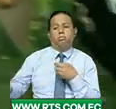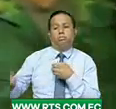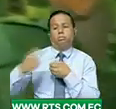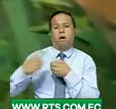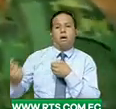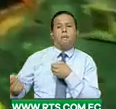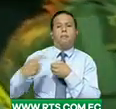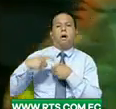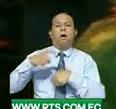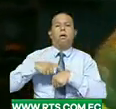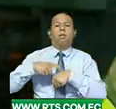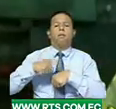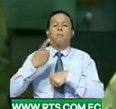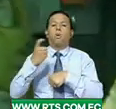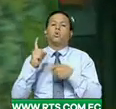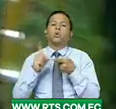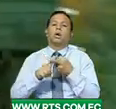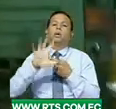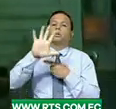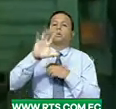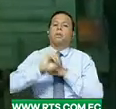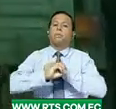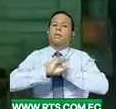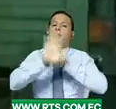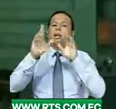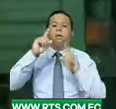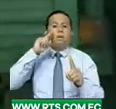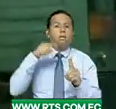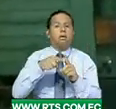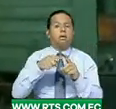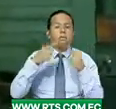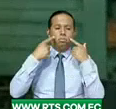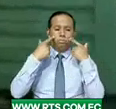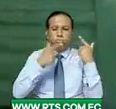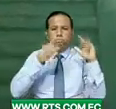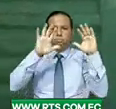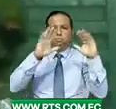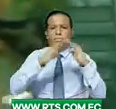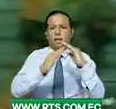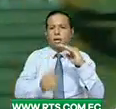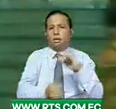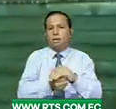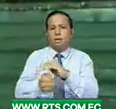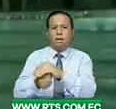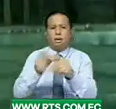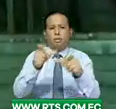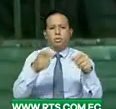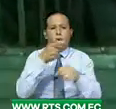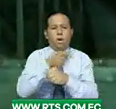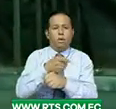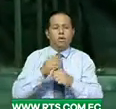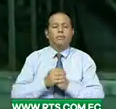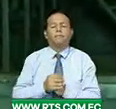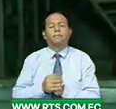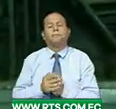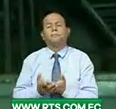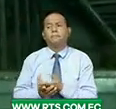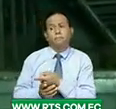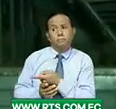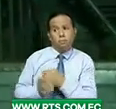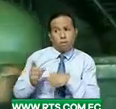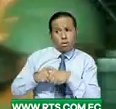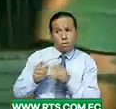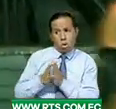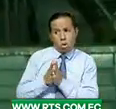un horario de 11 de la noche a 5 de la mañana para controlar el toque de queda. Es correcto, claro, estarán dispuestos durante